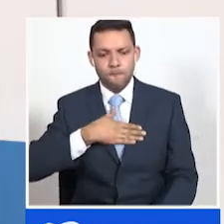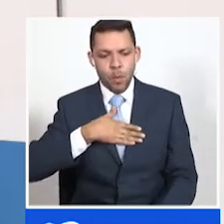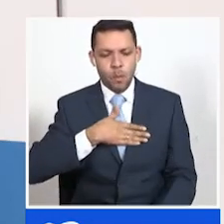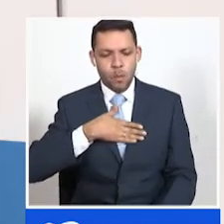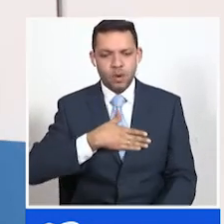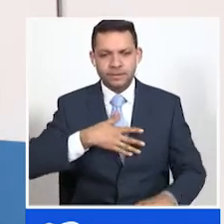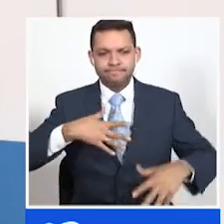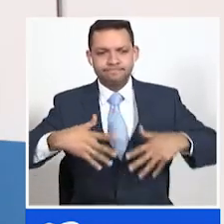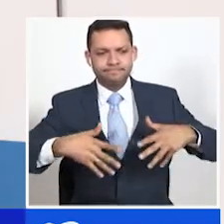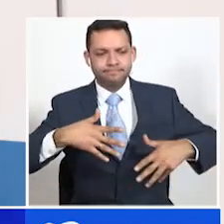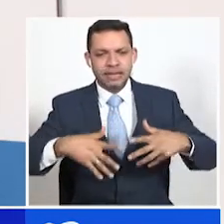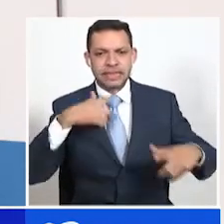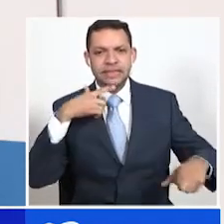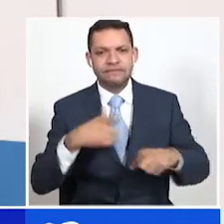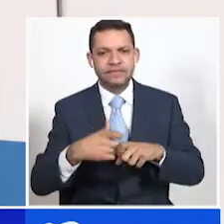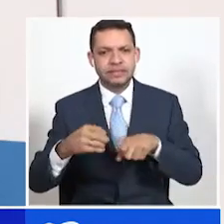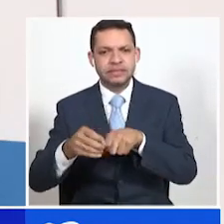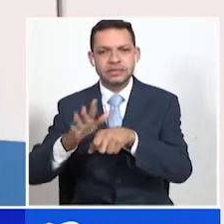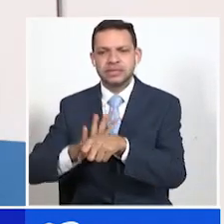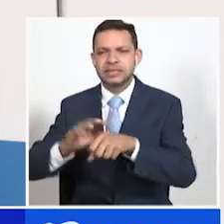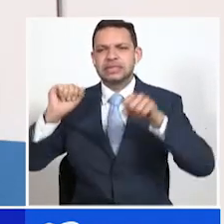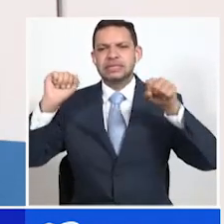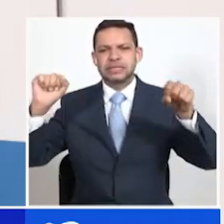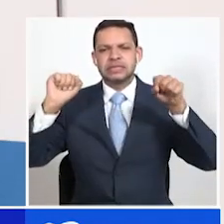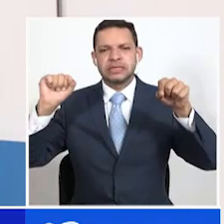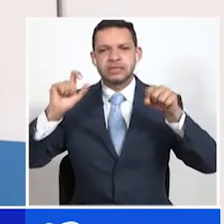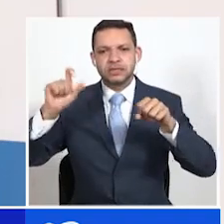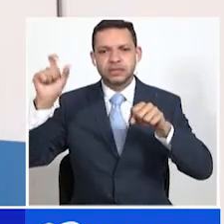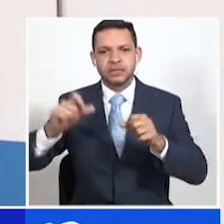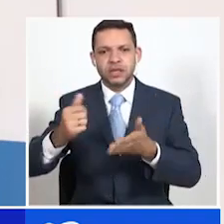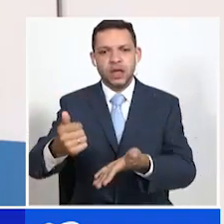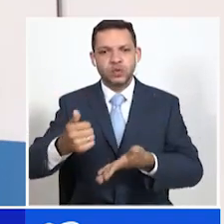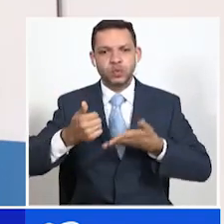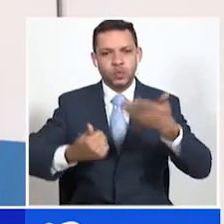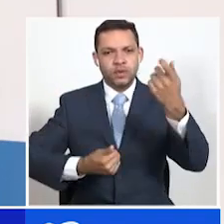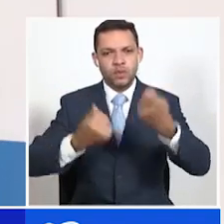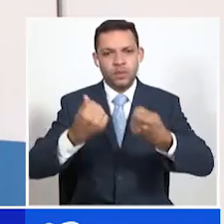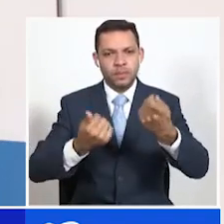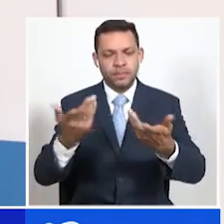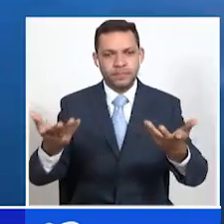la afectación de esta emergencia sanitaria y solicitaron ayudas para la reactivación económica.